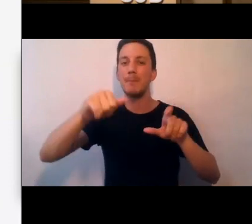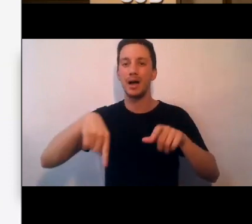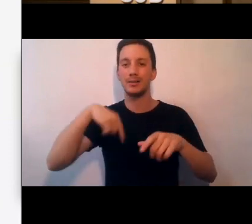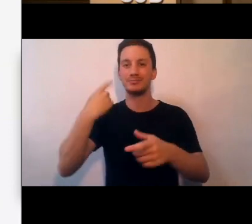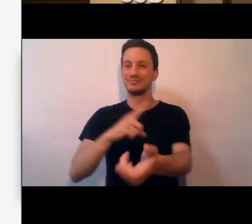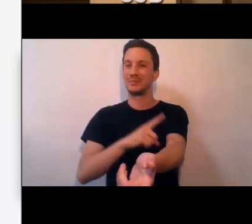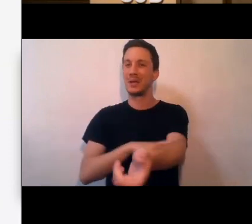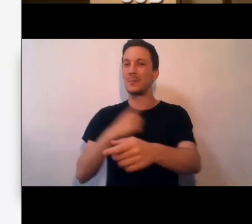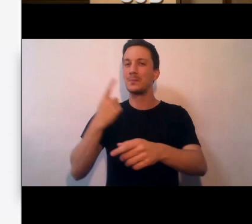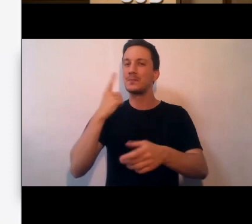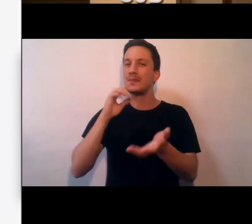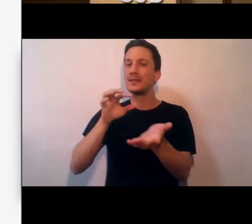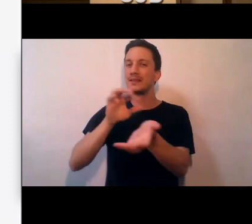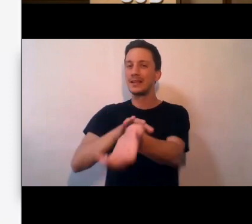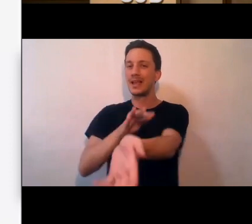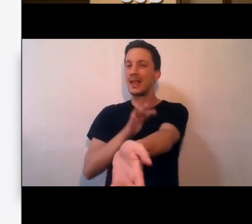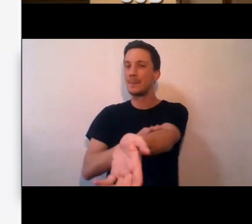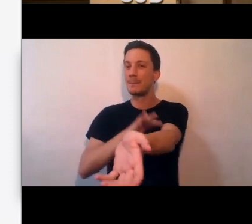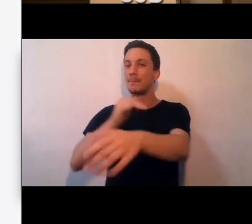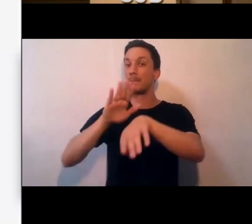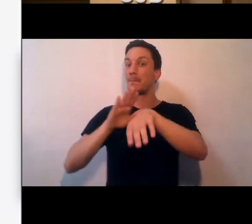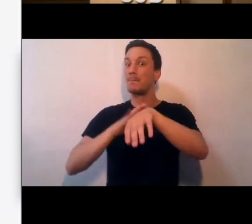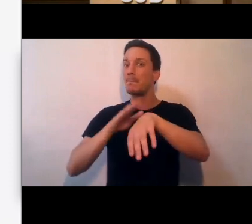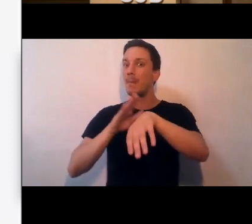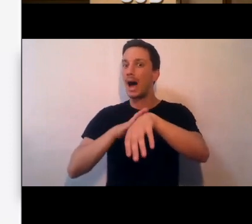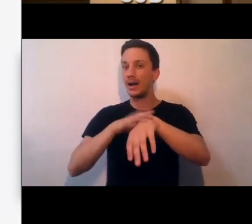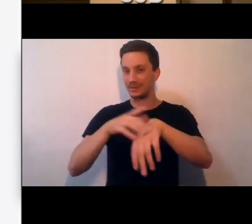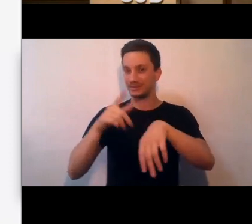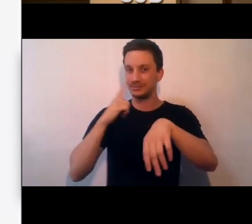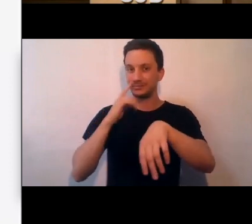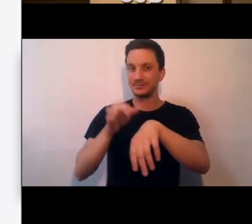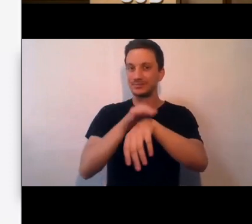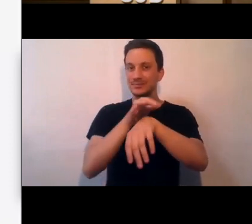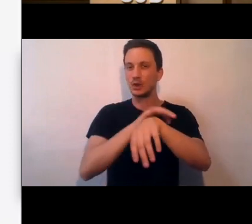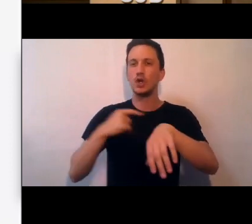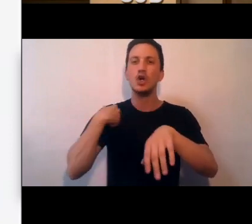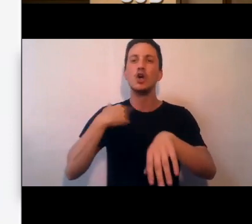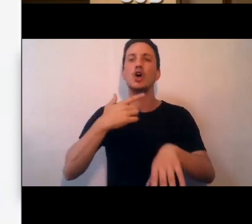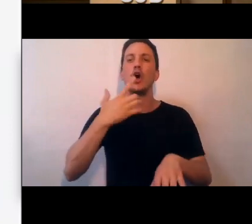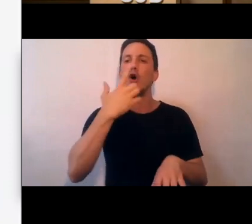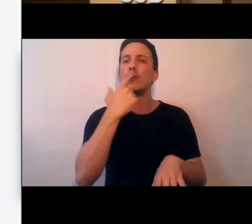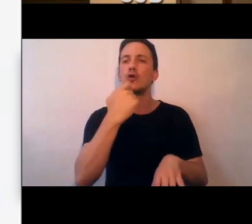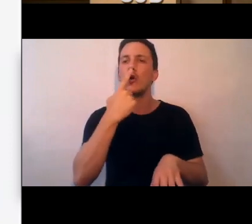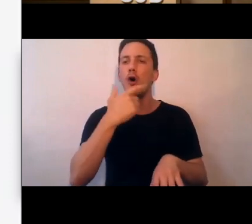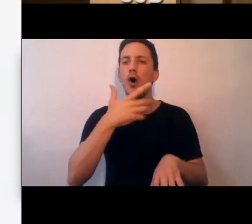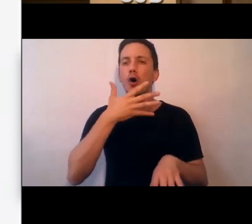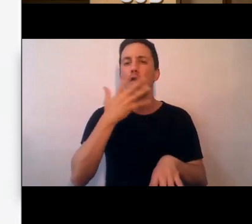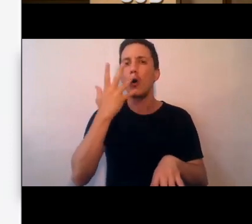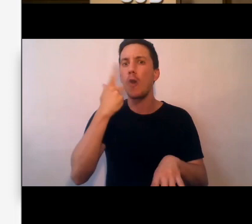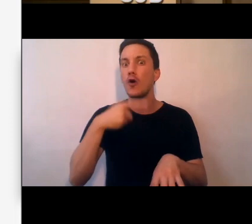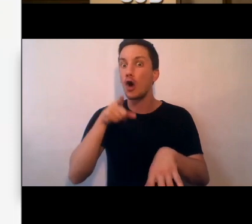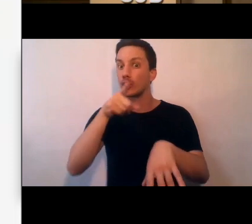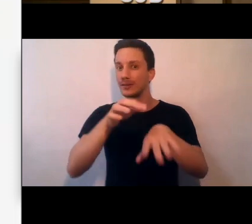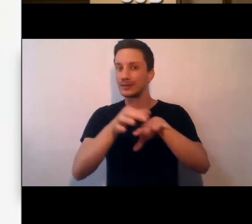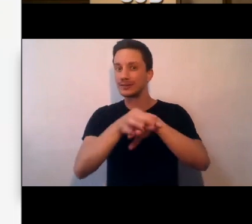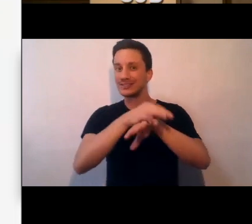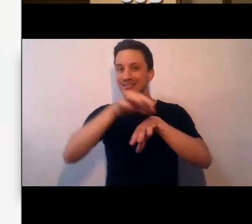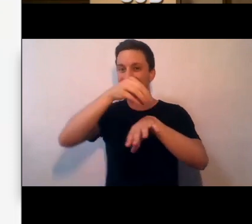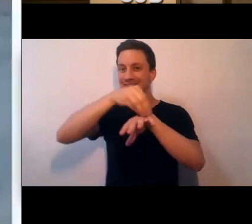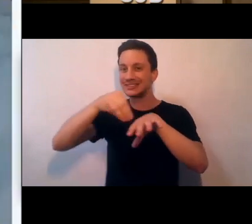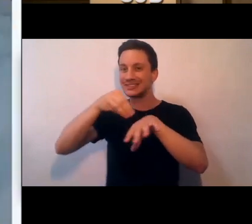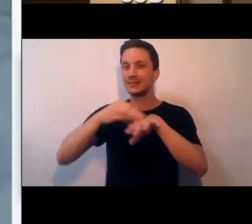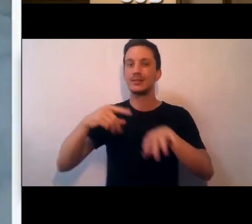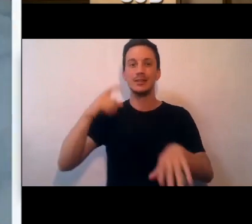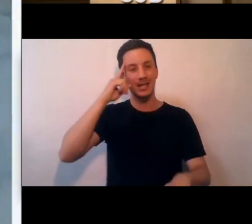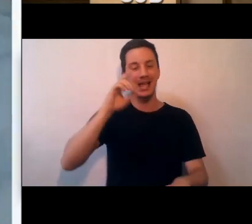un eczema en el hueco antecubital y la mano. Estas placas rojas, descamativas, a veces con costras, esto es el eczema que